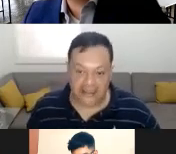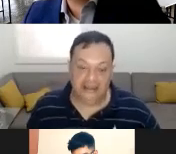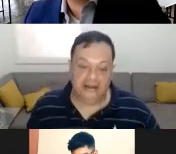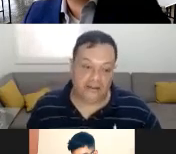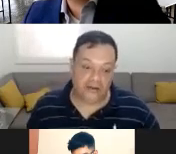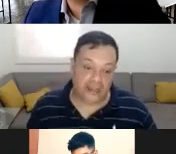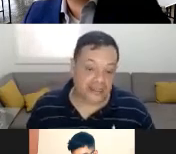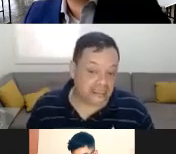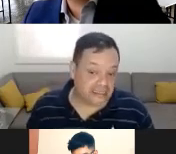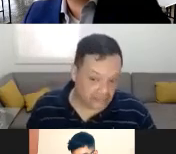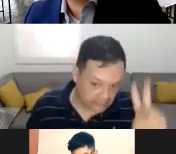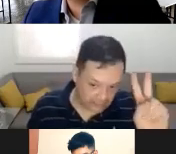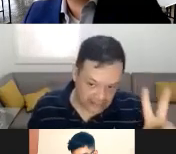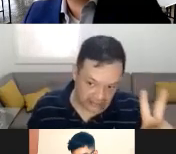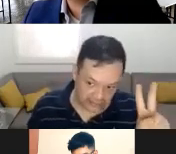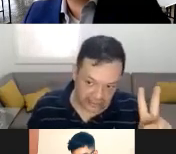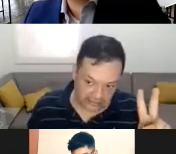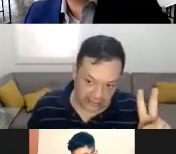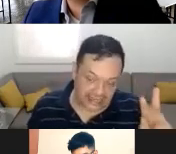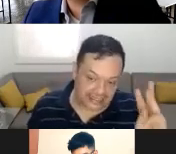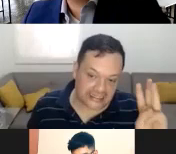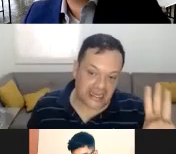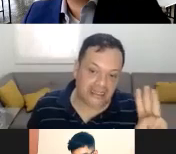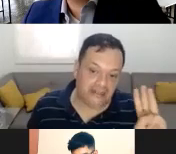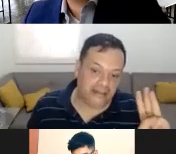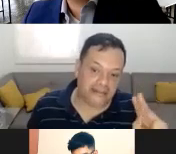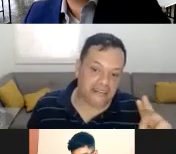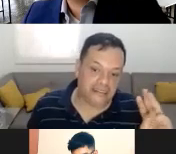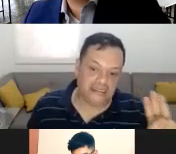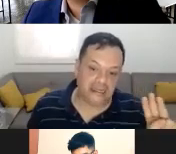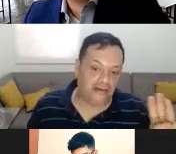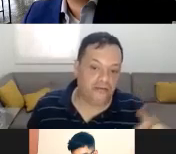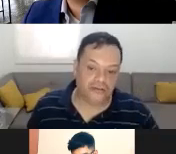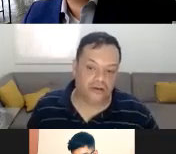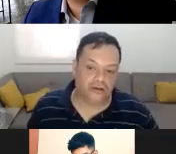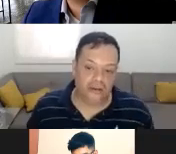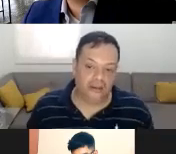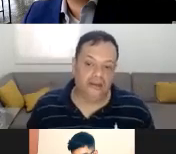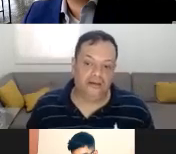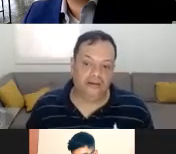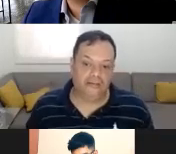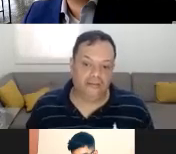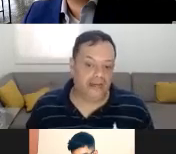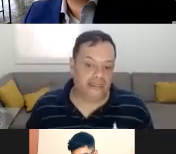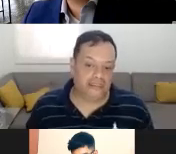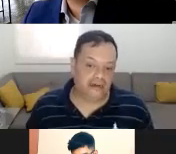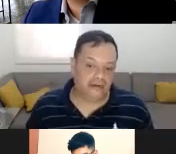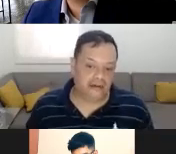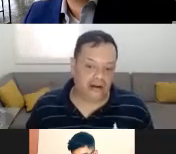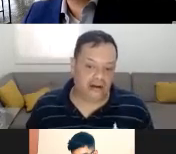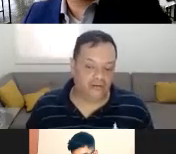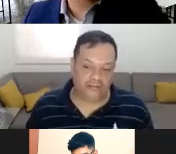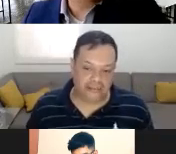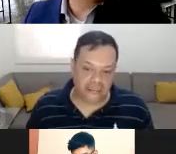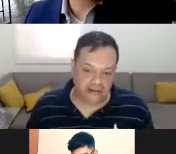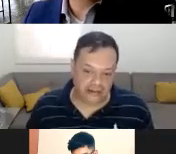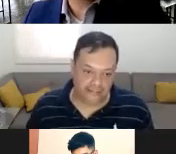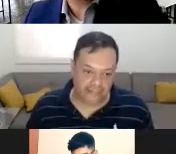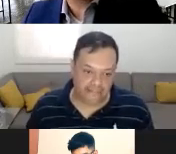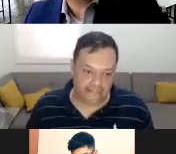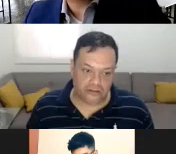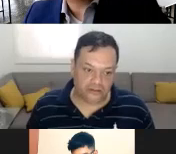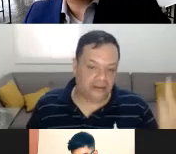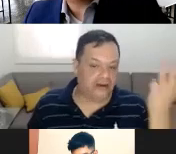etcétera. Bueno, esa es una segunda actividad. La tercera actividad es que si ese arbusto pudiera ser algún